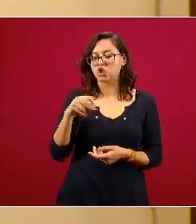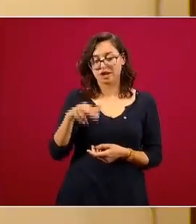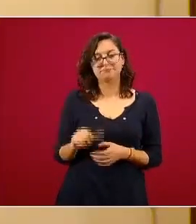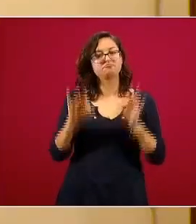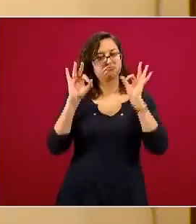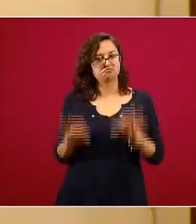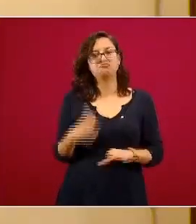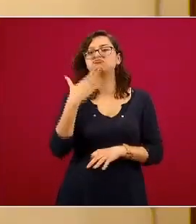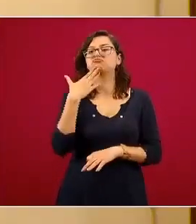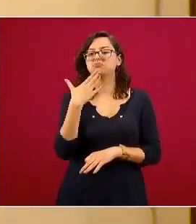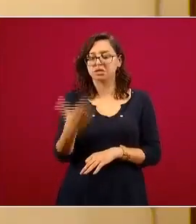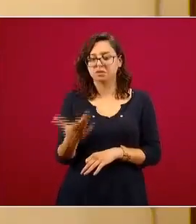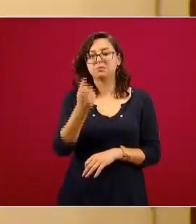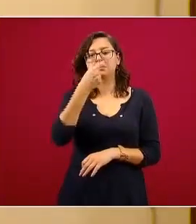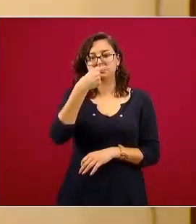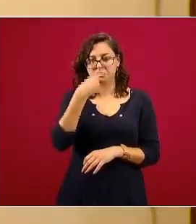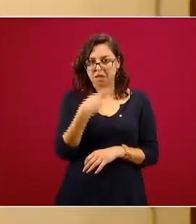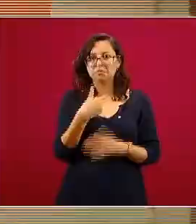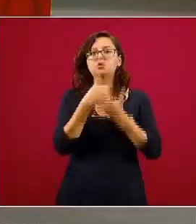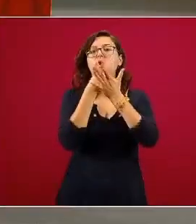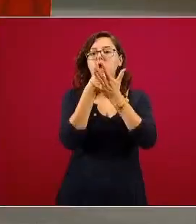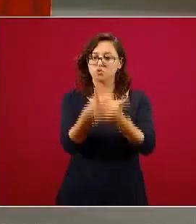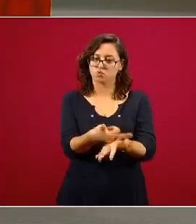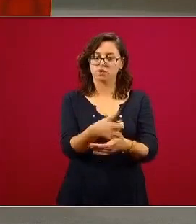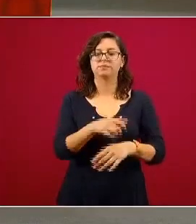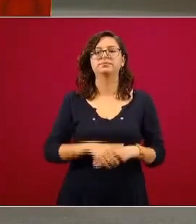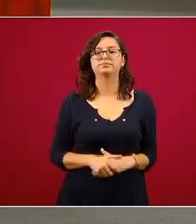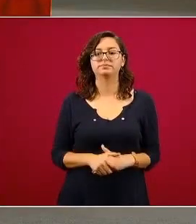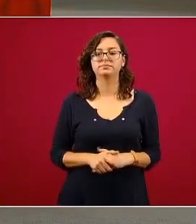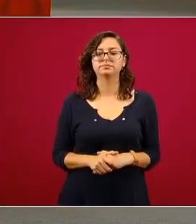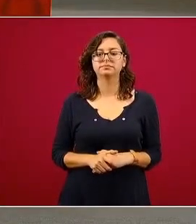muy importante. La siguiente.